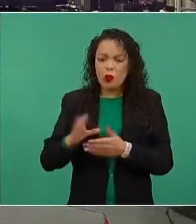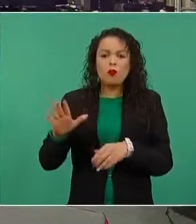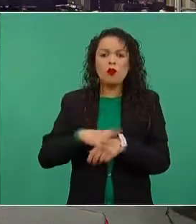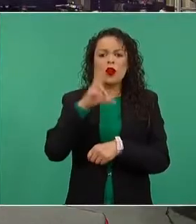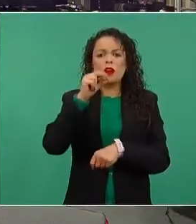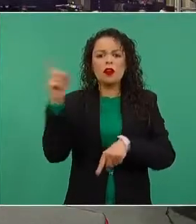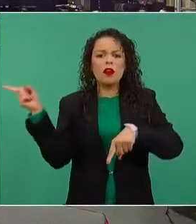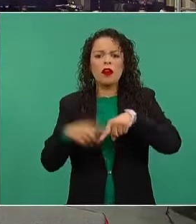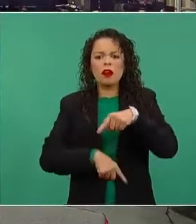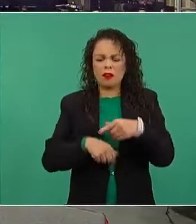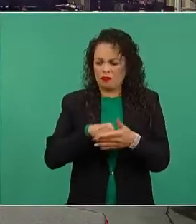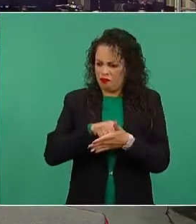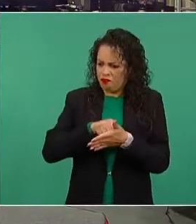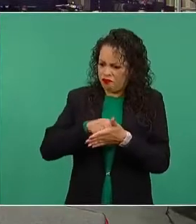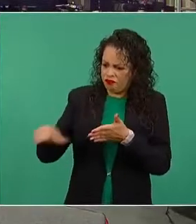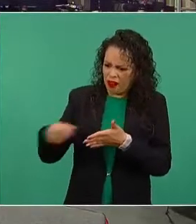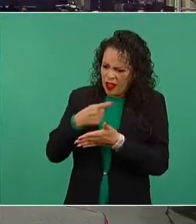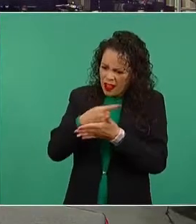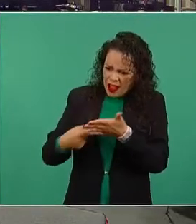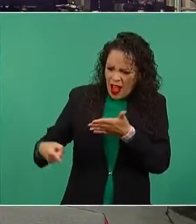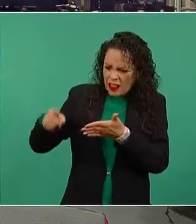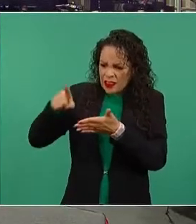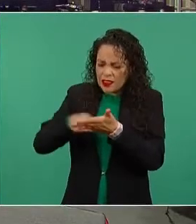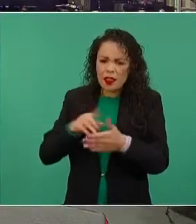queremos dar